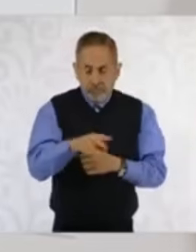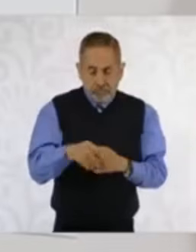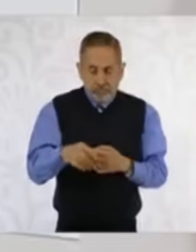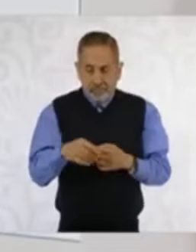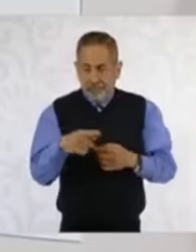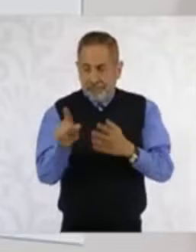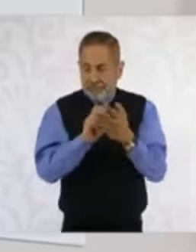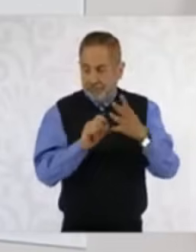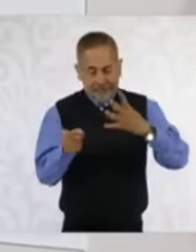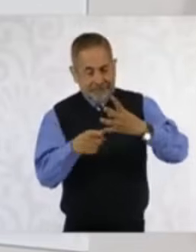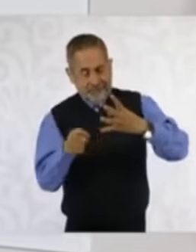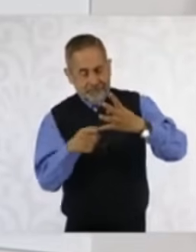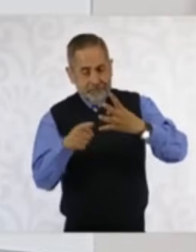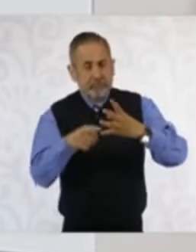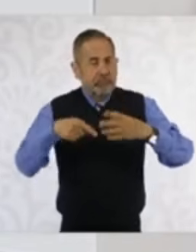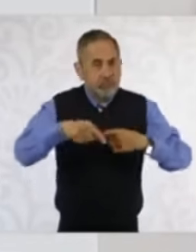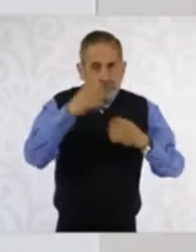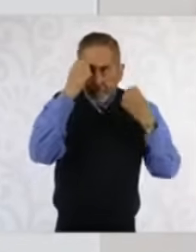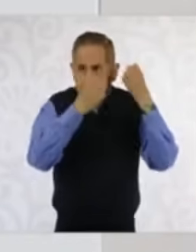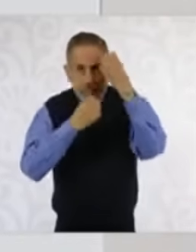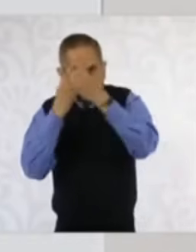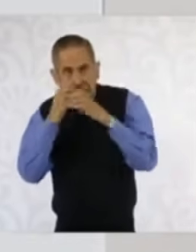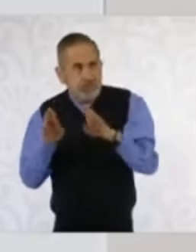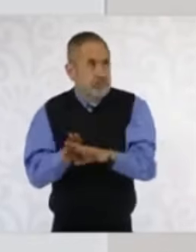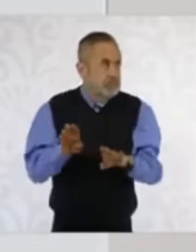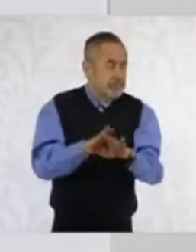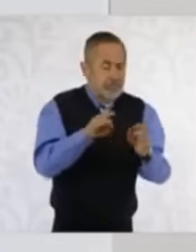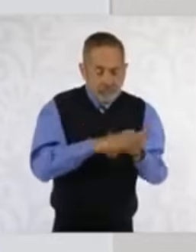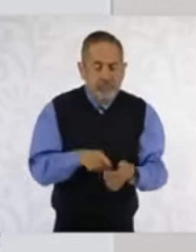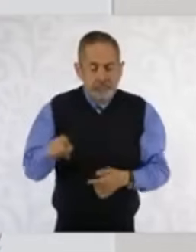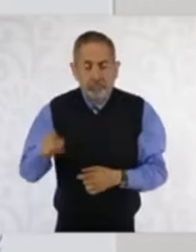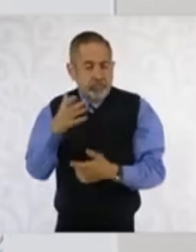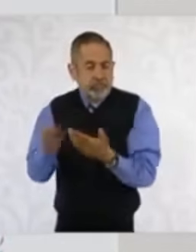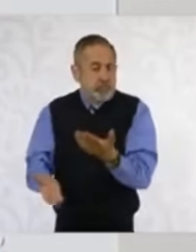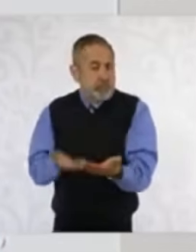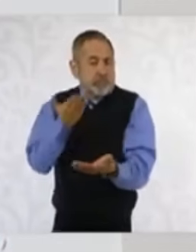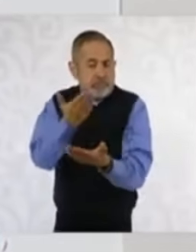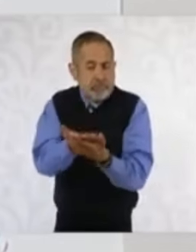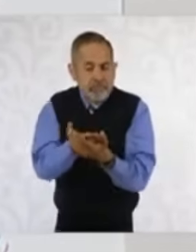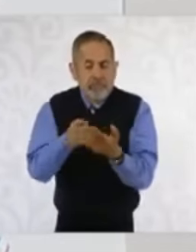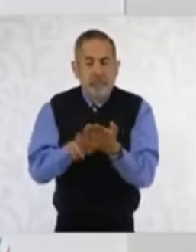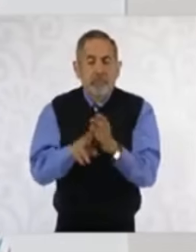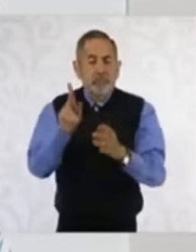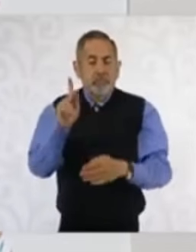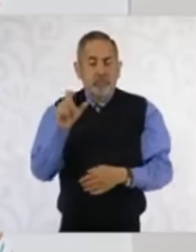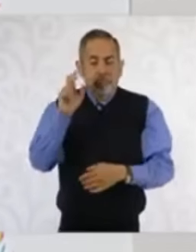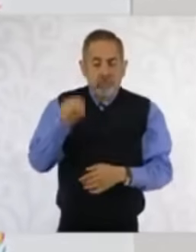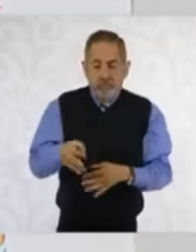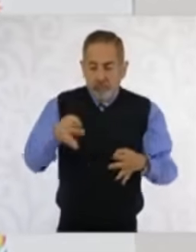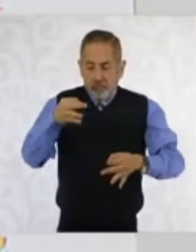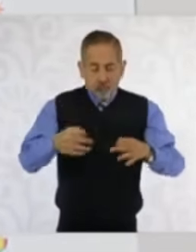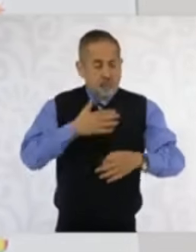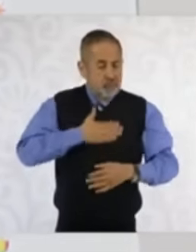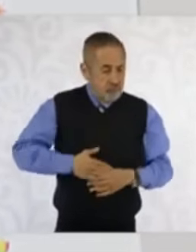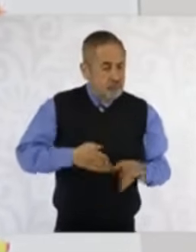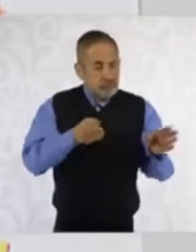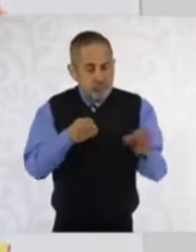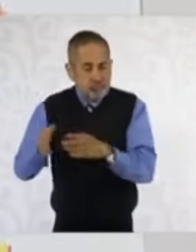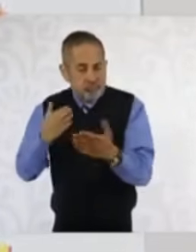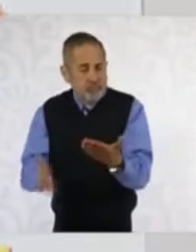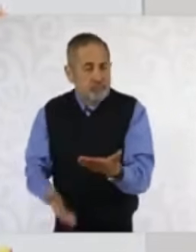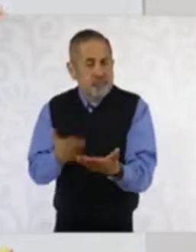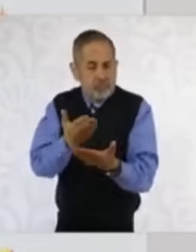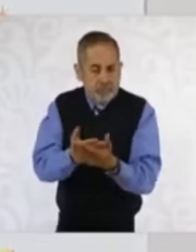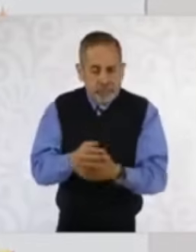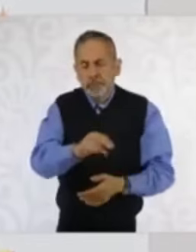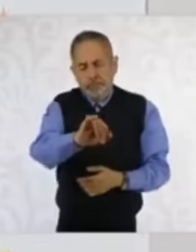pesos. Como ya vimos, es un monto estimado para 2025, puede ser un poquito más. Pero al menos ya saben que no van a recibir